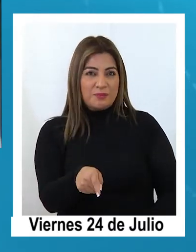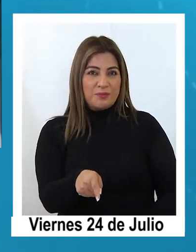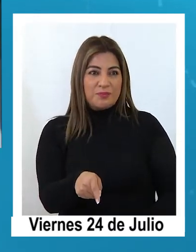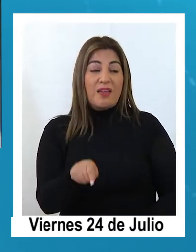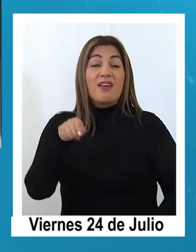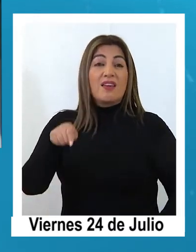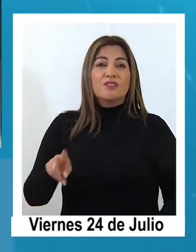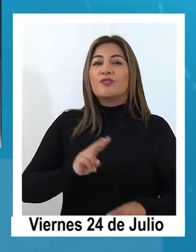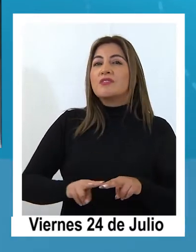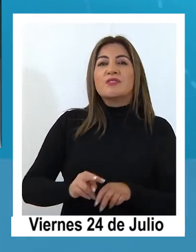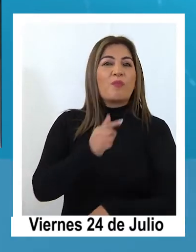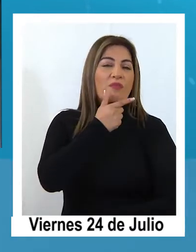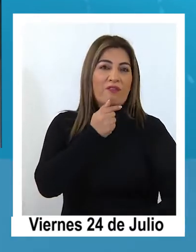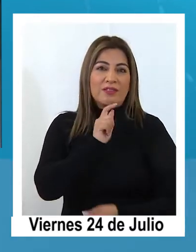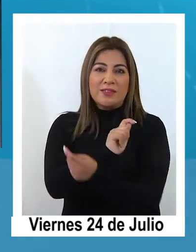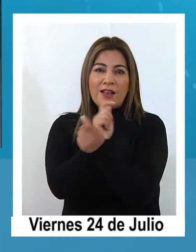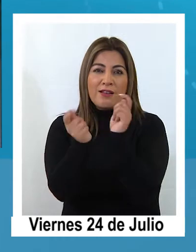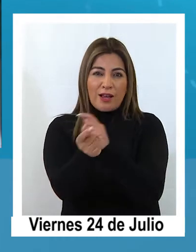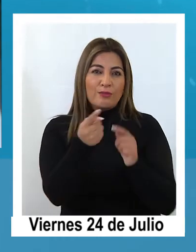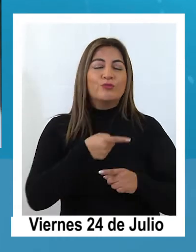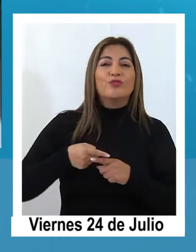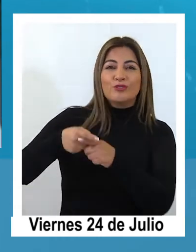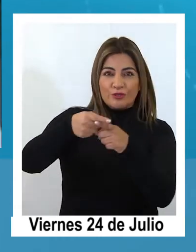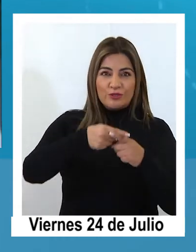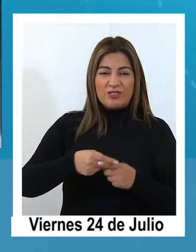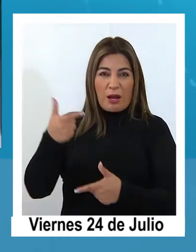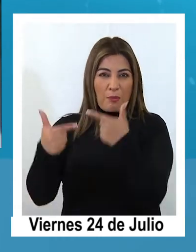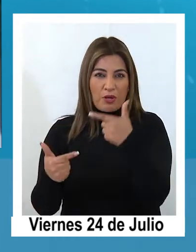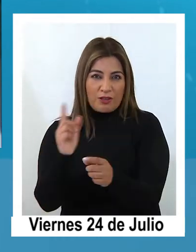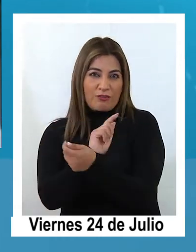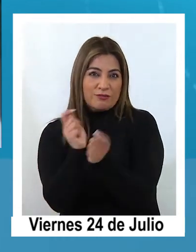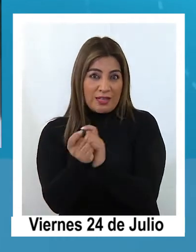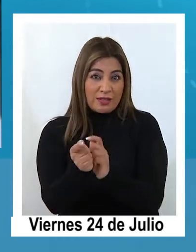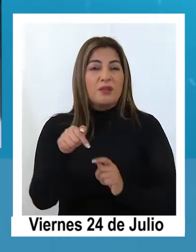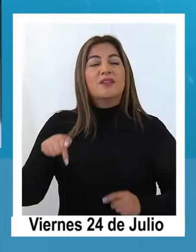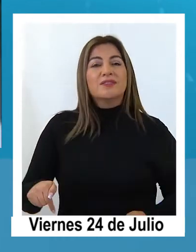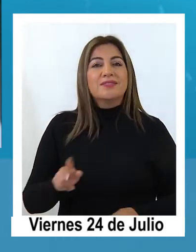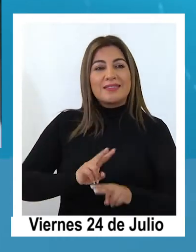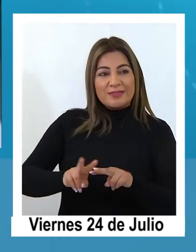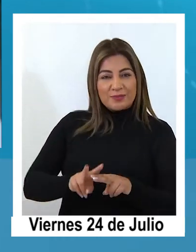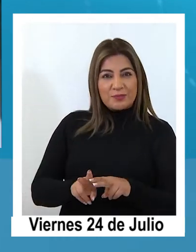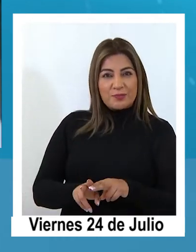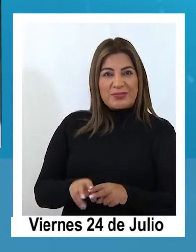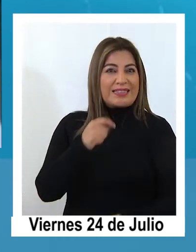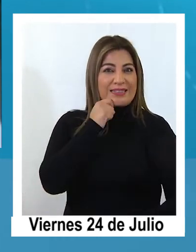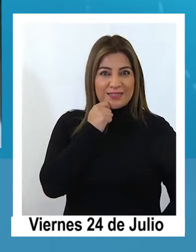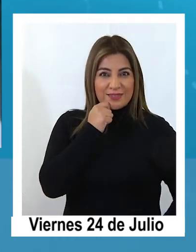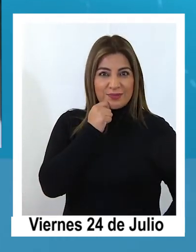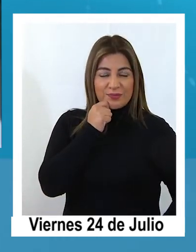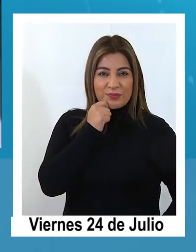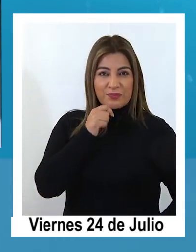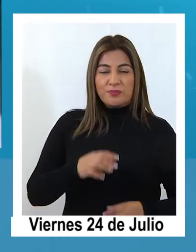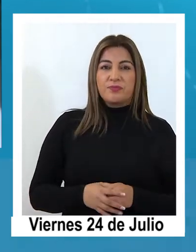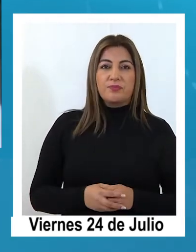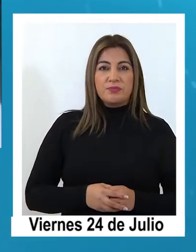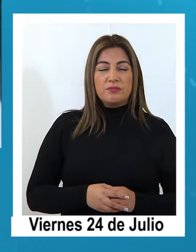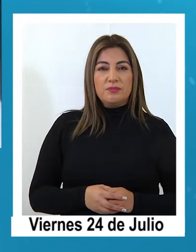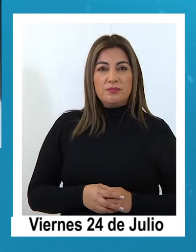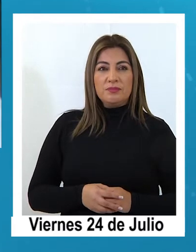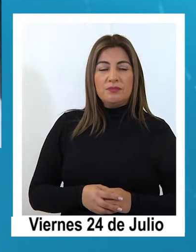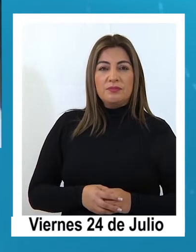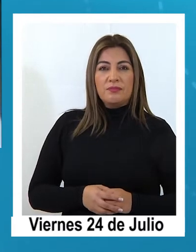Eso es un facilitador para el cambio social, para el cambio político. Pero ese facilitador quiere decir que